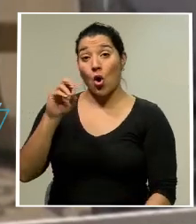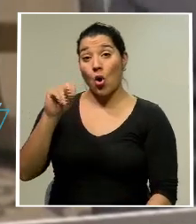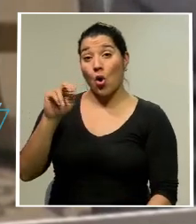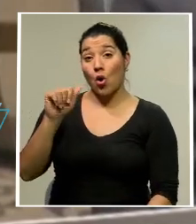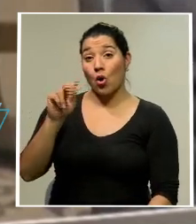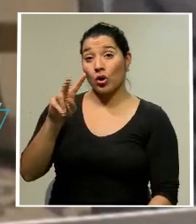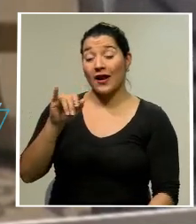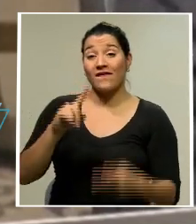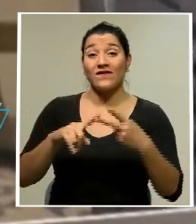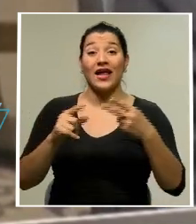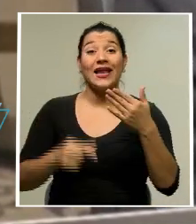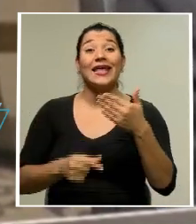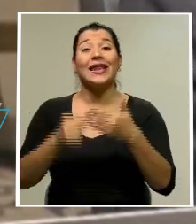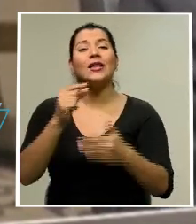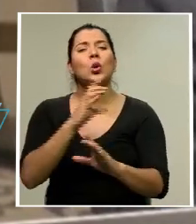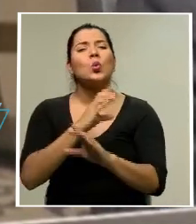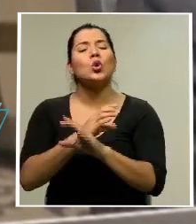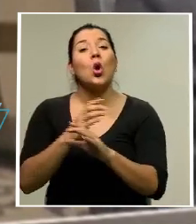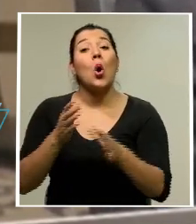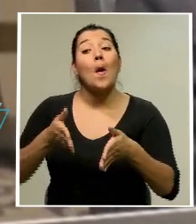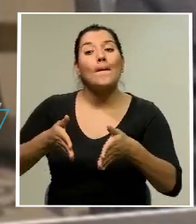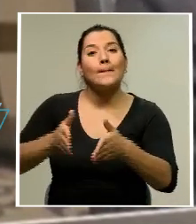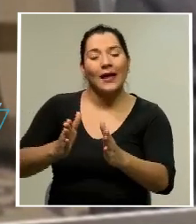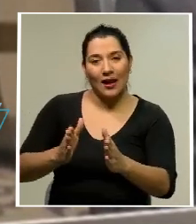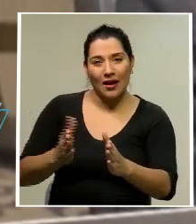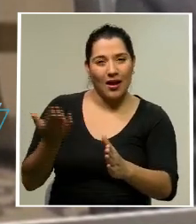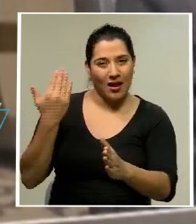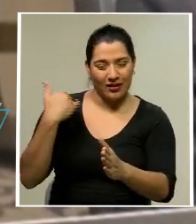gerente de conservación vial de aquel momento,